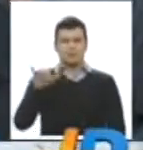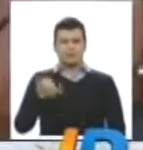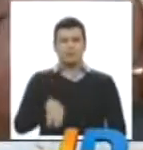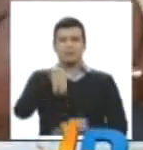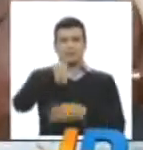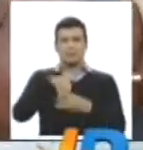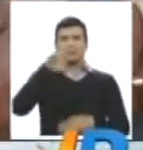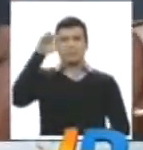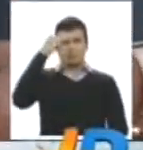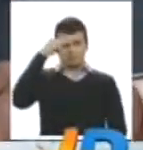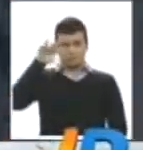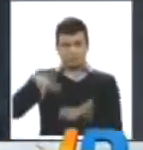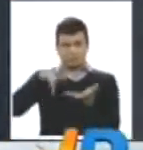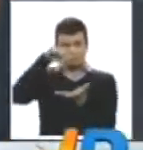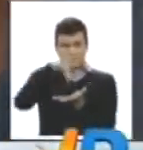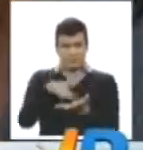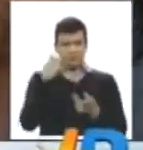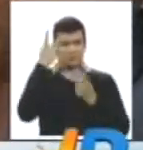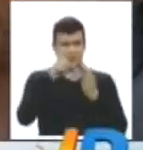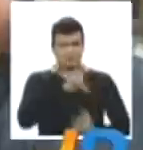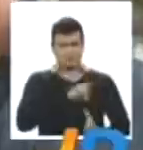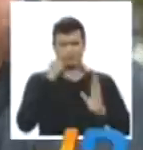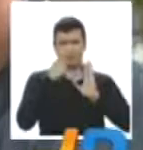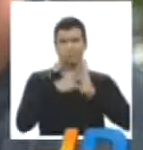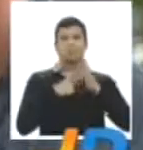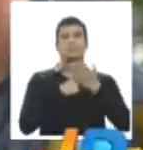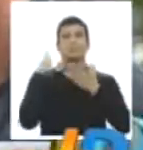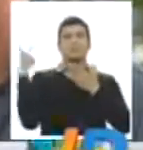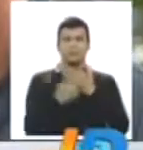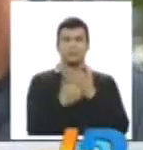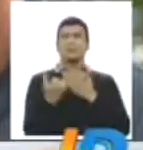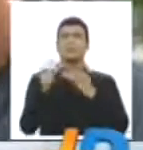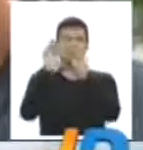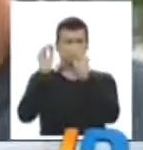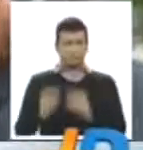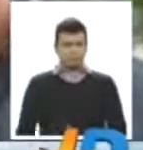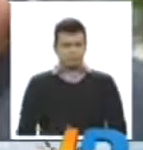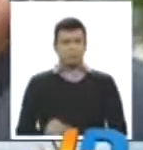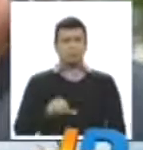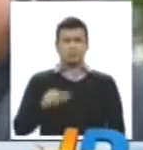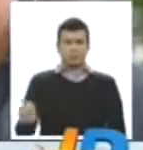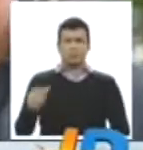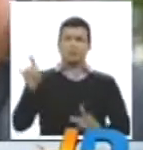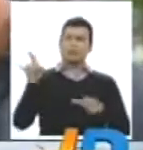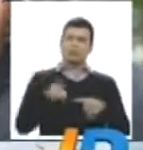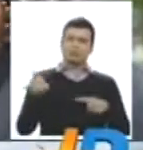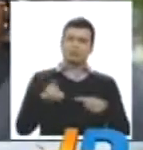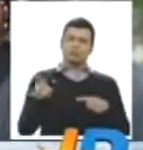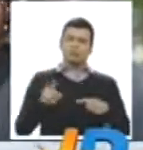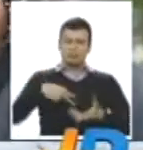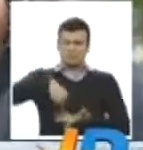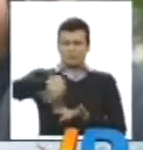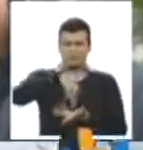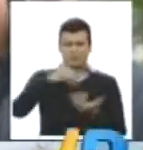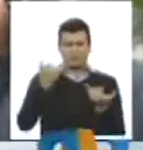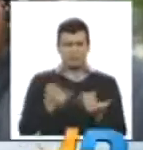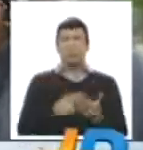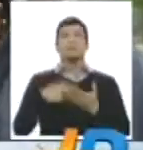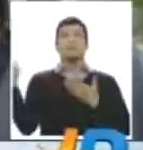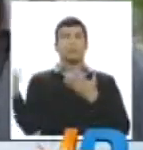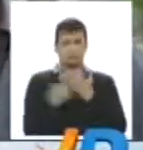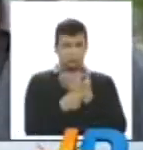en México, visita Cali mostrando su proyecto musical. Ando realizando otras grabaciones de salsa, ahorita haciendo un proyecto